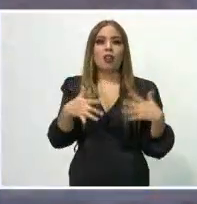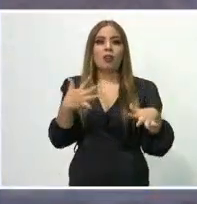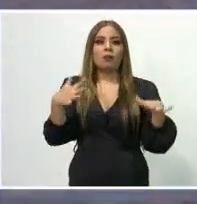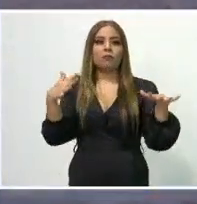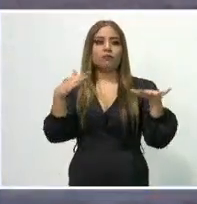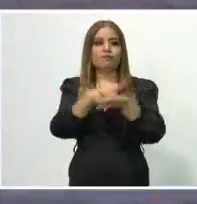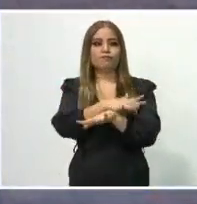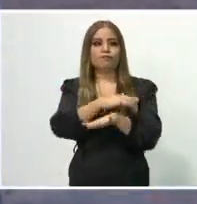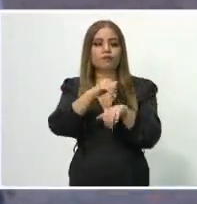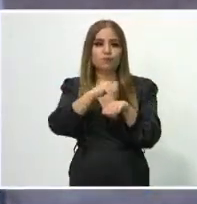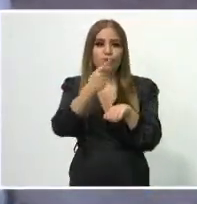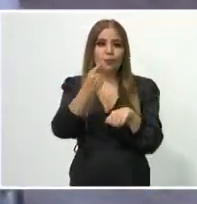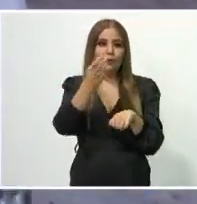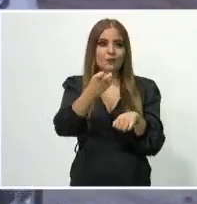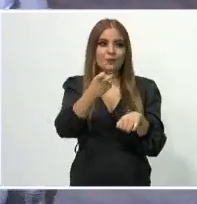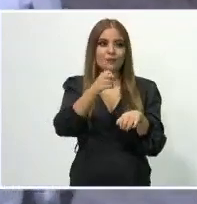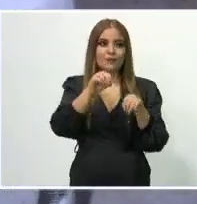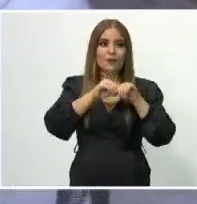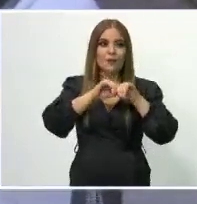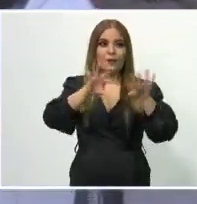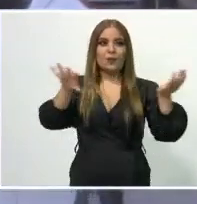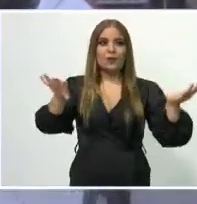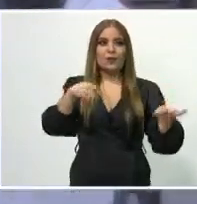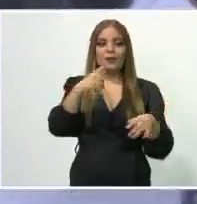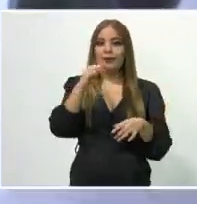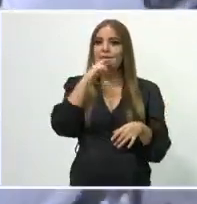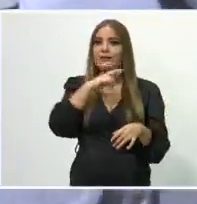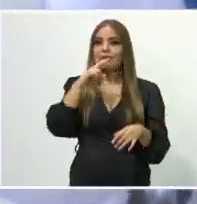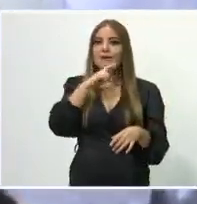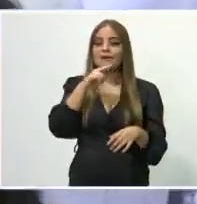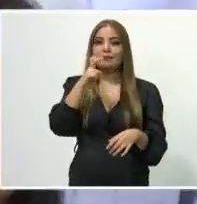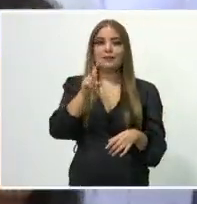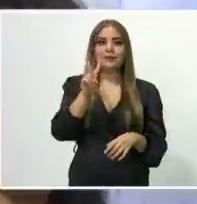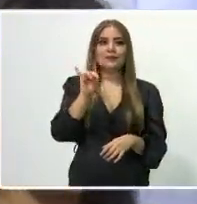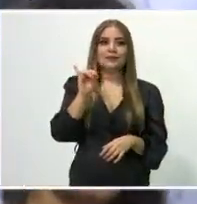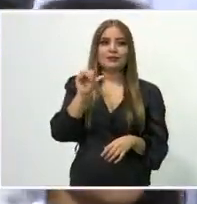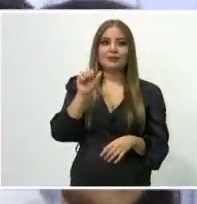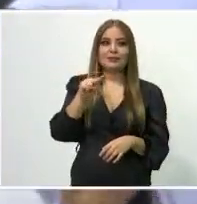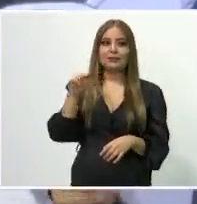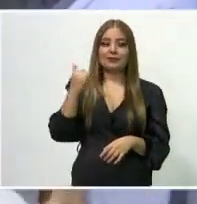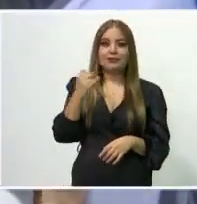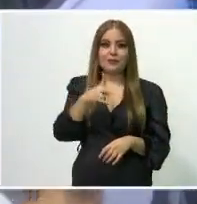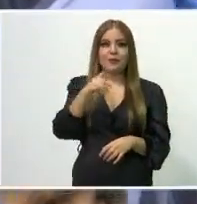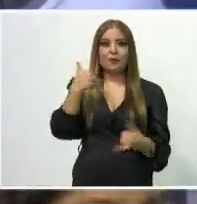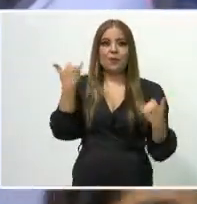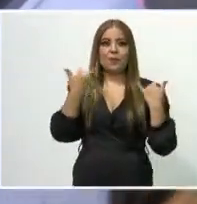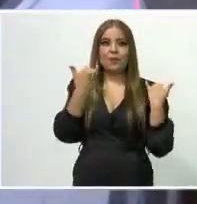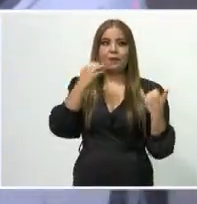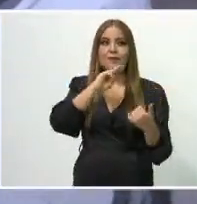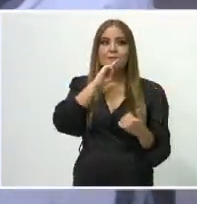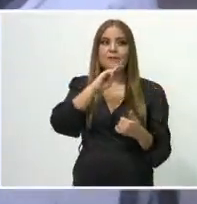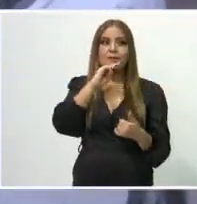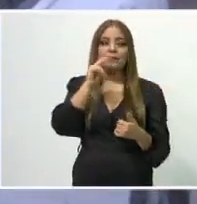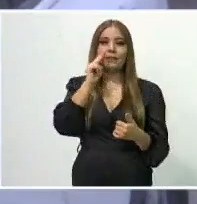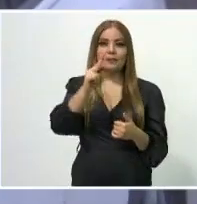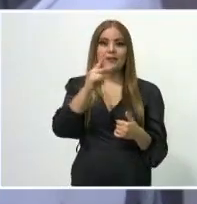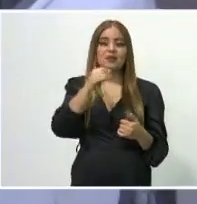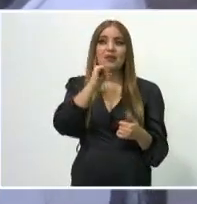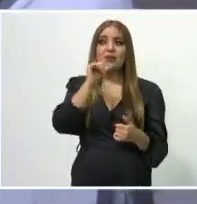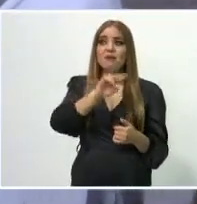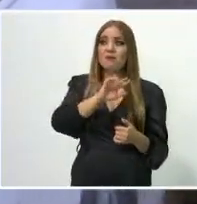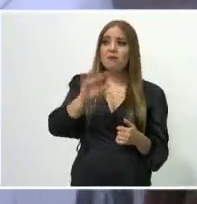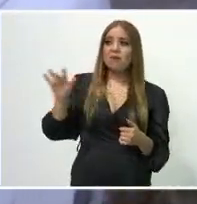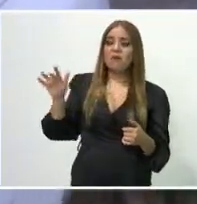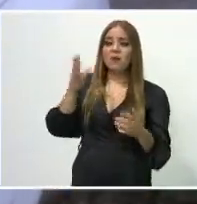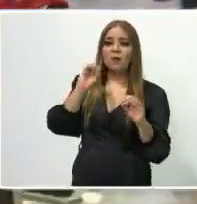inesperado y se convirtiera en viral a los pocos minutos. Dianey es una joven madre de familia que al ver que ningún